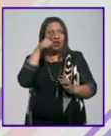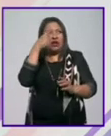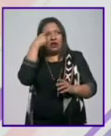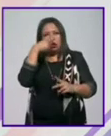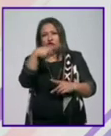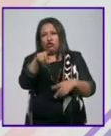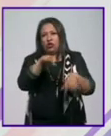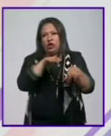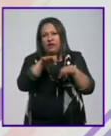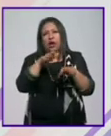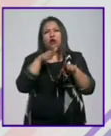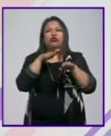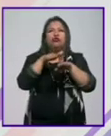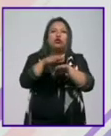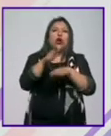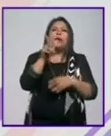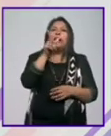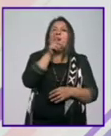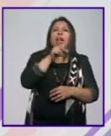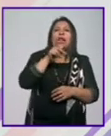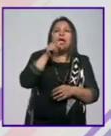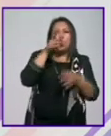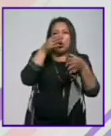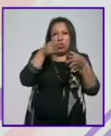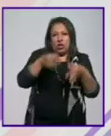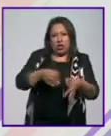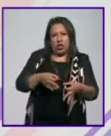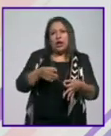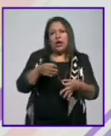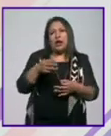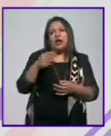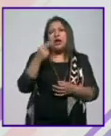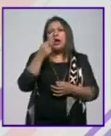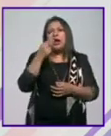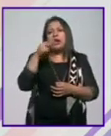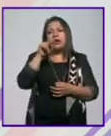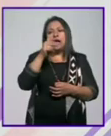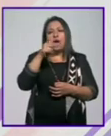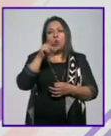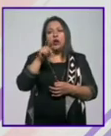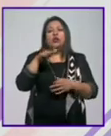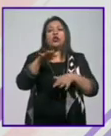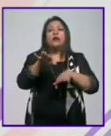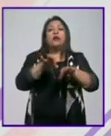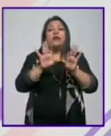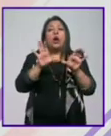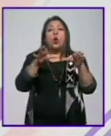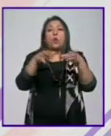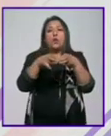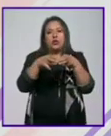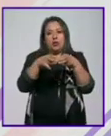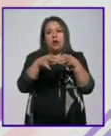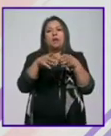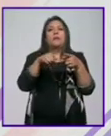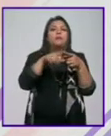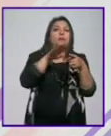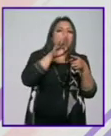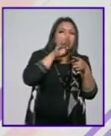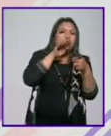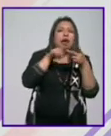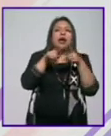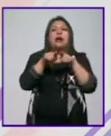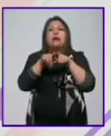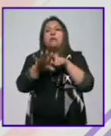hace respecto a su lengua originaria, que es el náhuatl, sobre el trabajo en comunidad que hace con su madre y